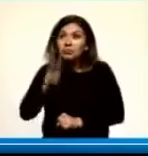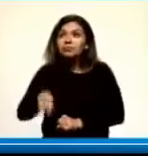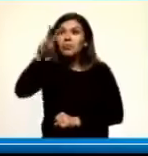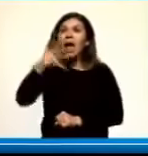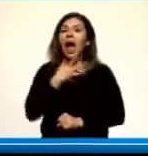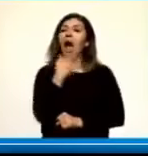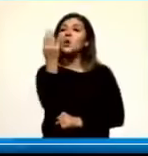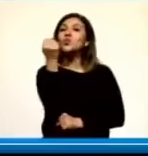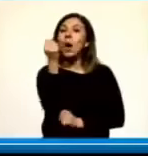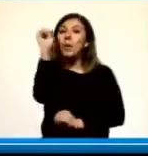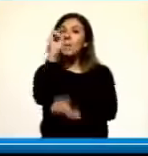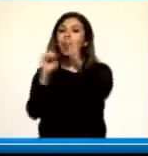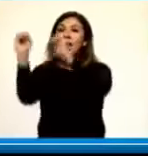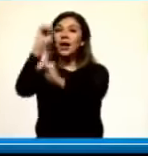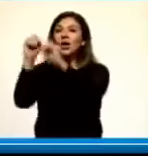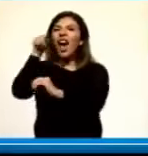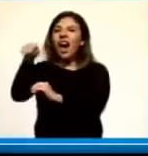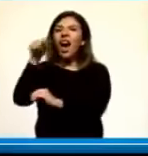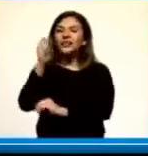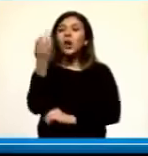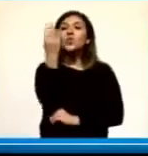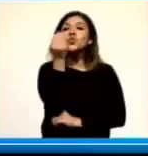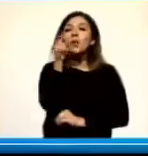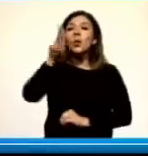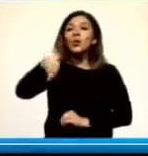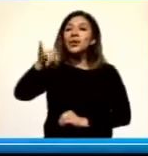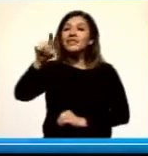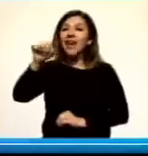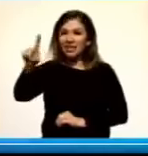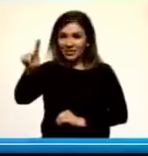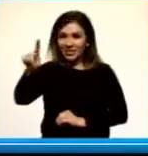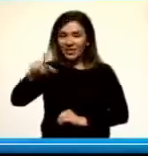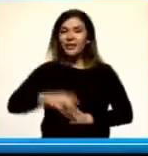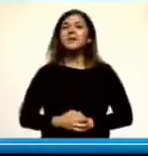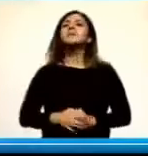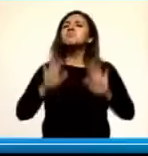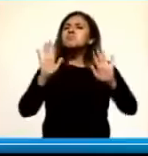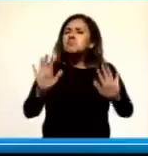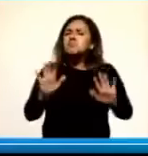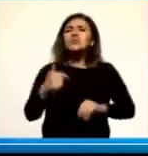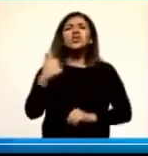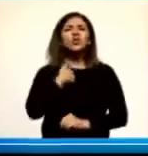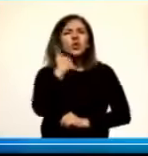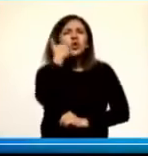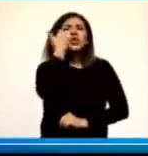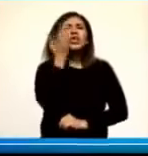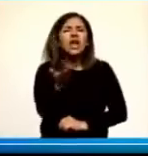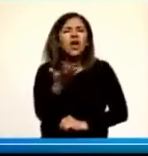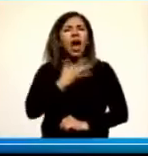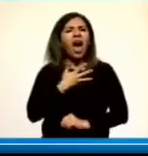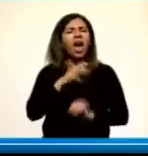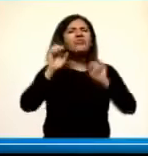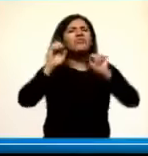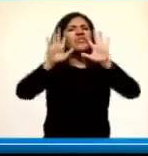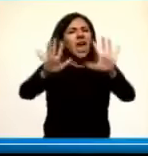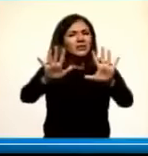pelotitas que equivalen a 9 unidades. ¿Qué pasa si yo quiero tener 10